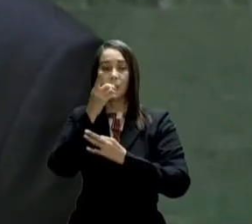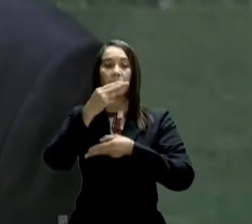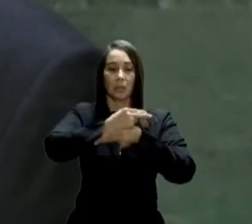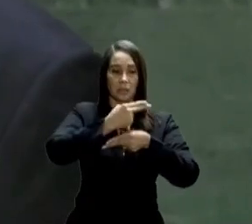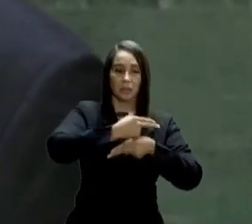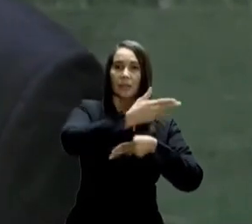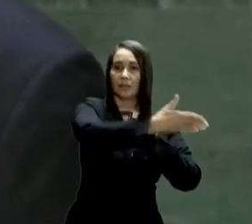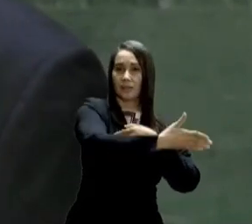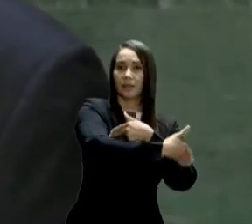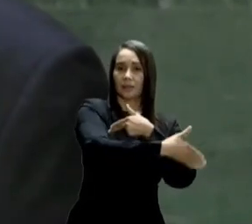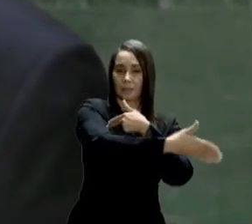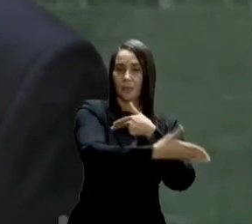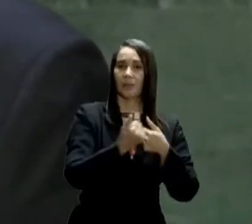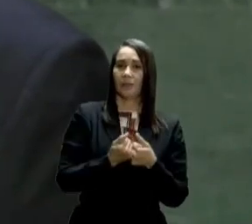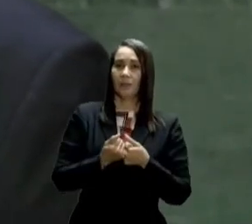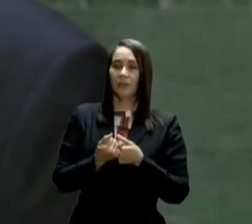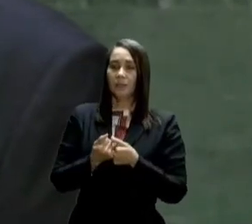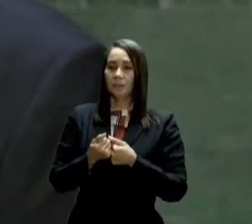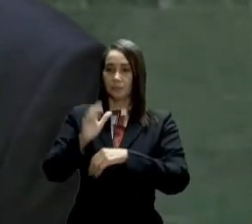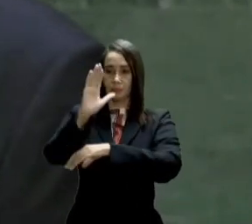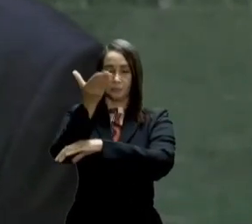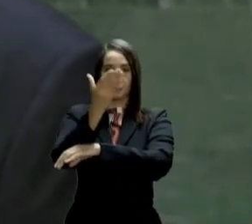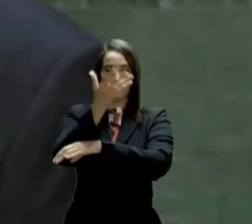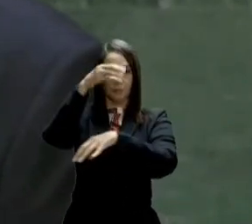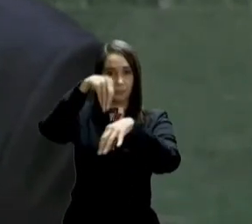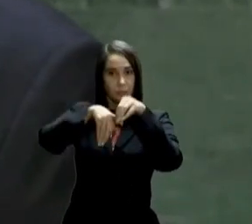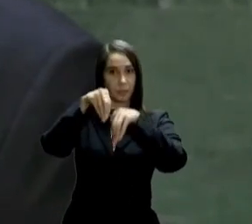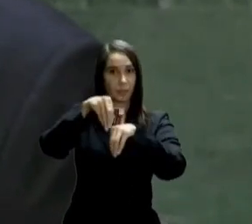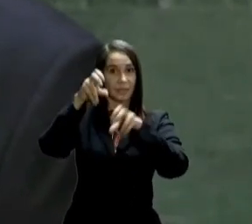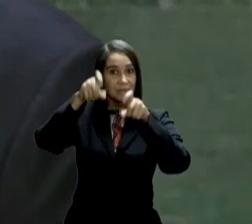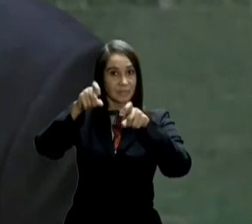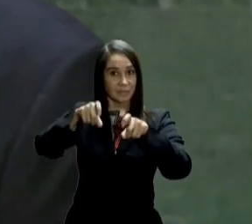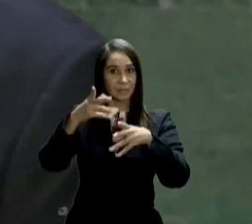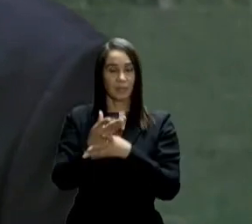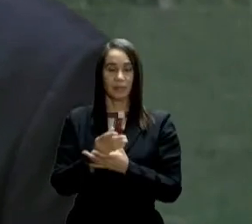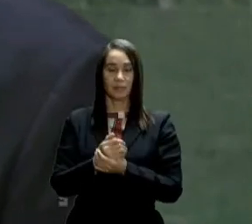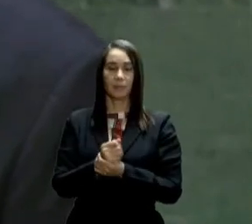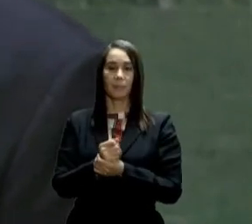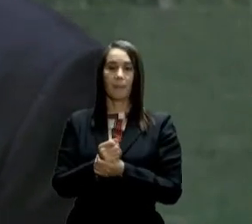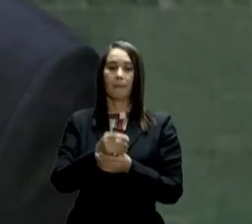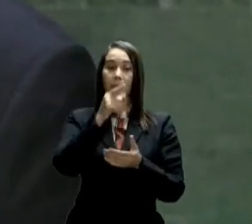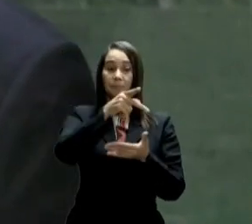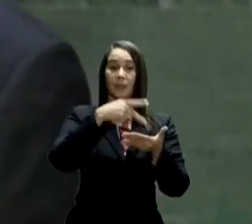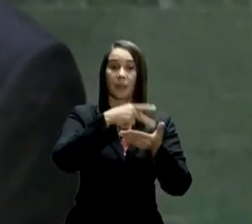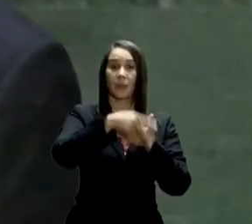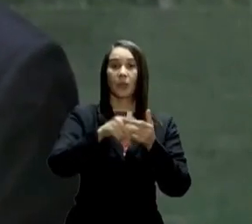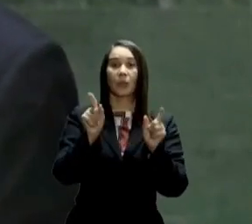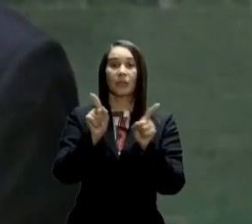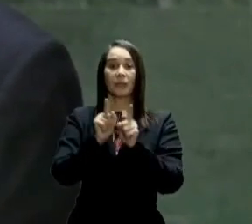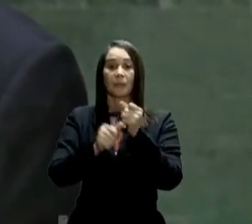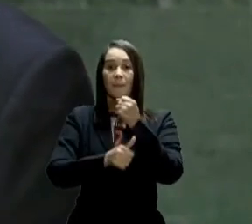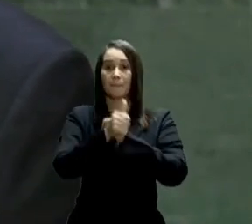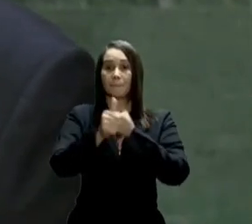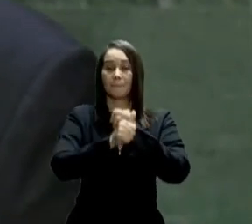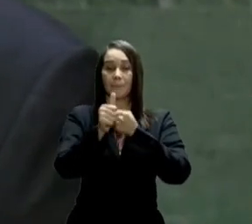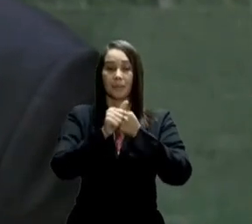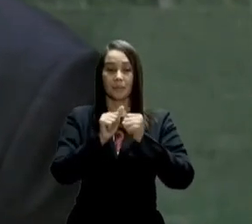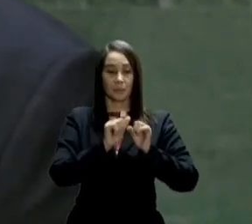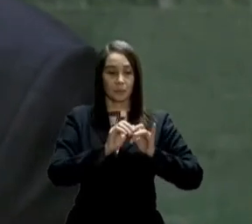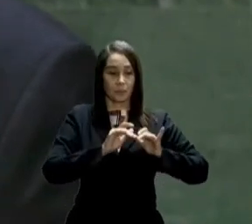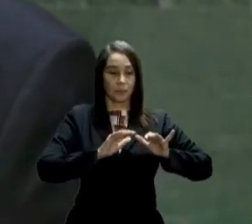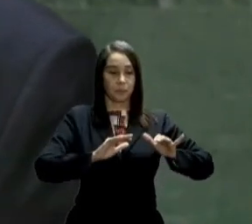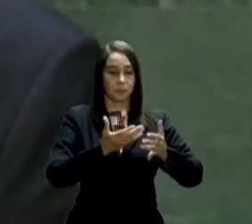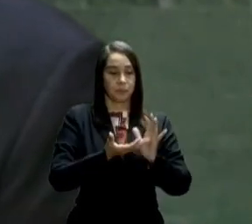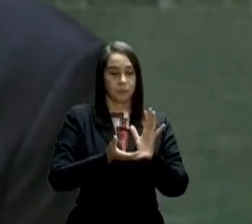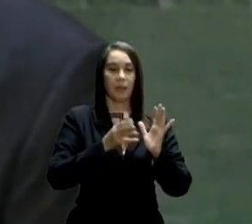haitianas, aguas abajo de donde se construye el canal. Además, el proyecto pone en peligro de inundación tanto el parque